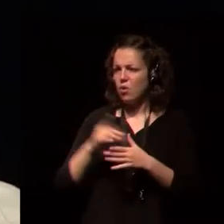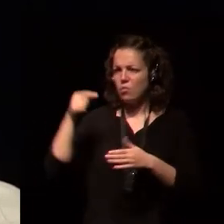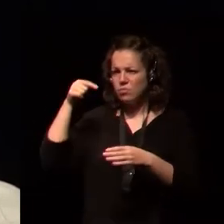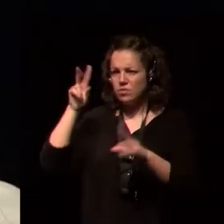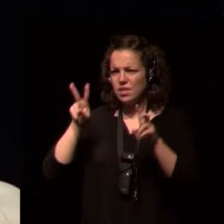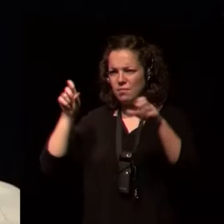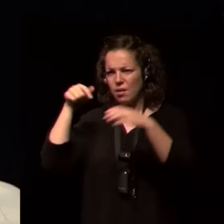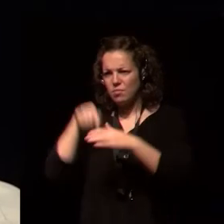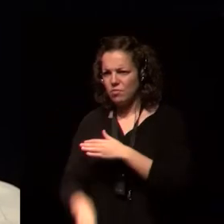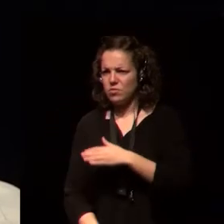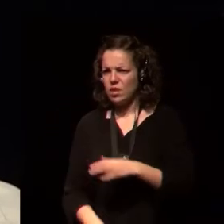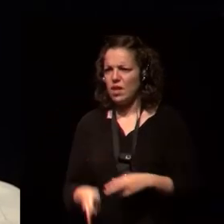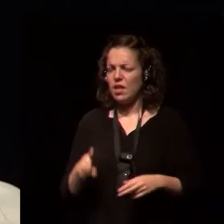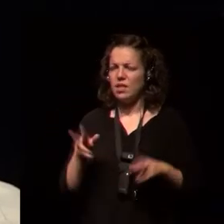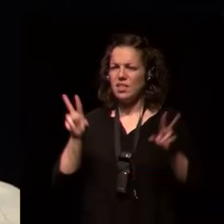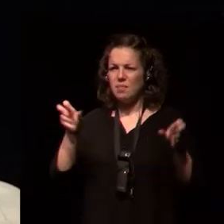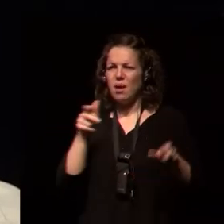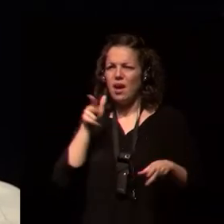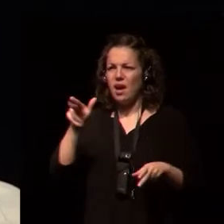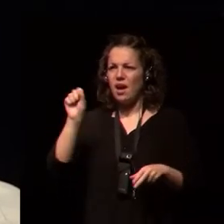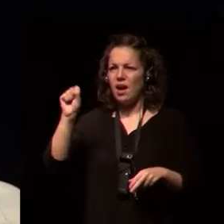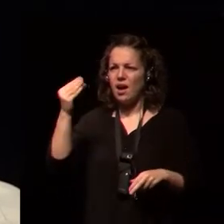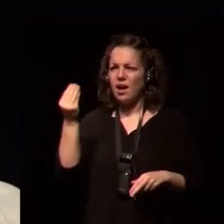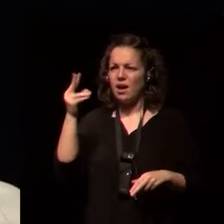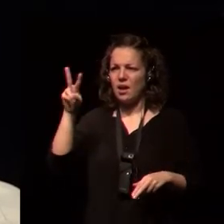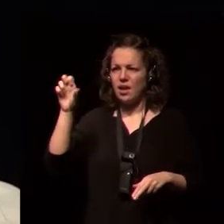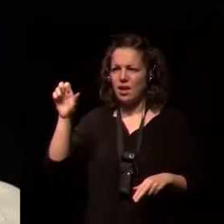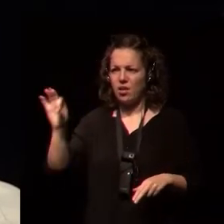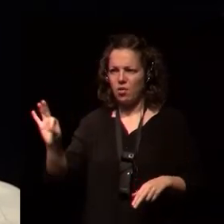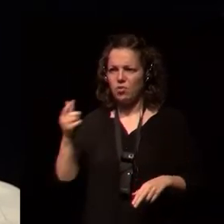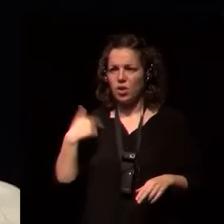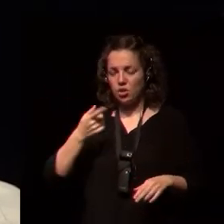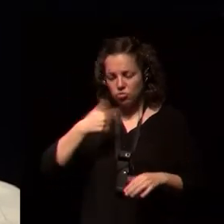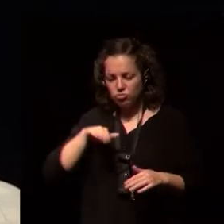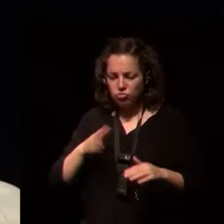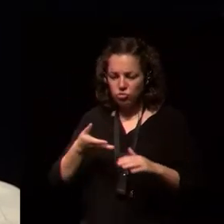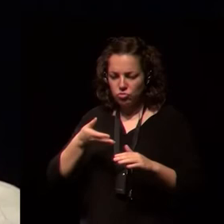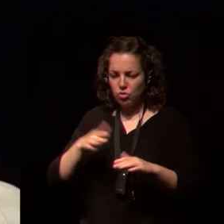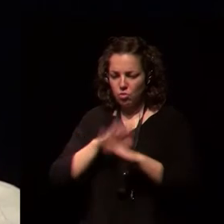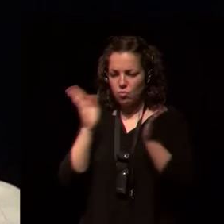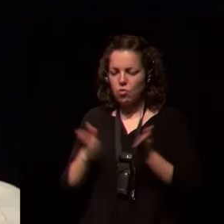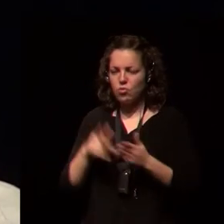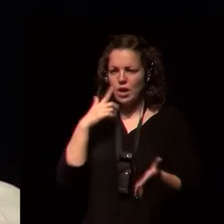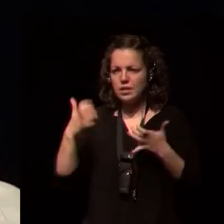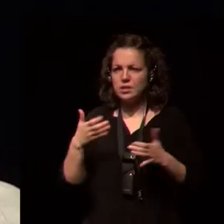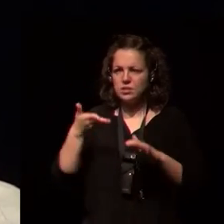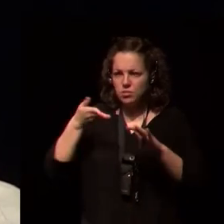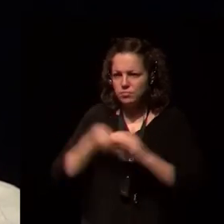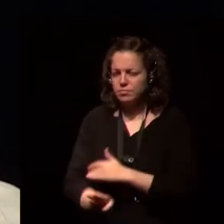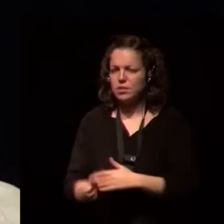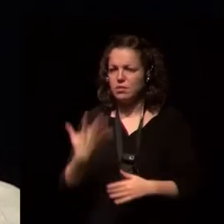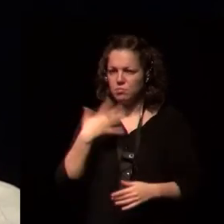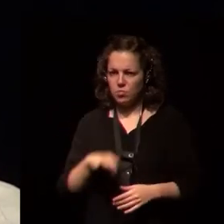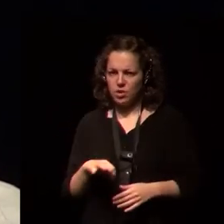profundidad del hackeo del sistema, la idea de que nosotros podemos entrar en el mundo artístico y